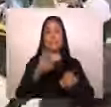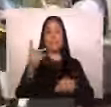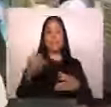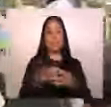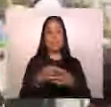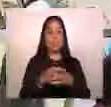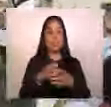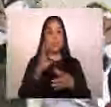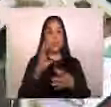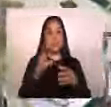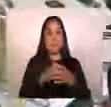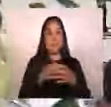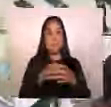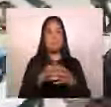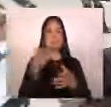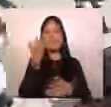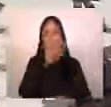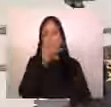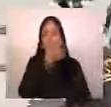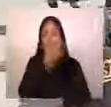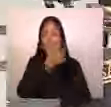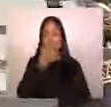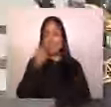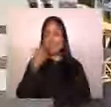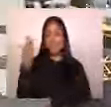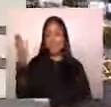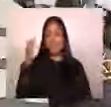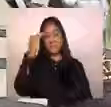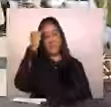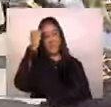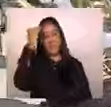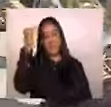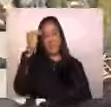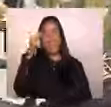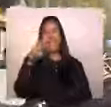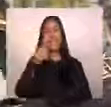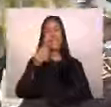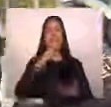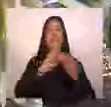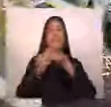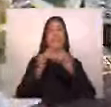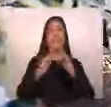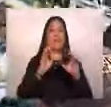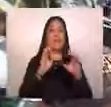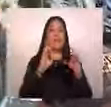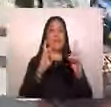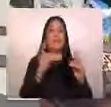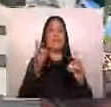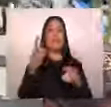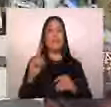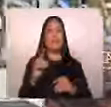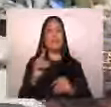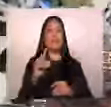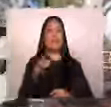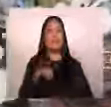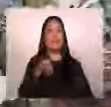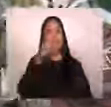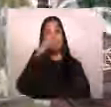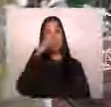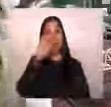de la categoría de bandas femeninas. Nuestro saludo a la comunidad educativa del